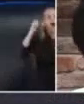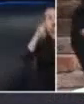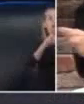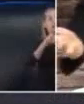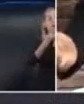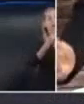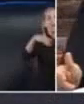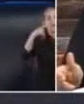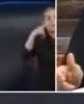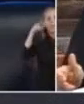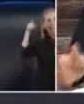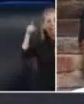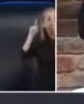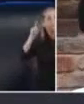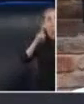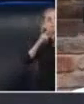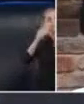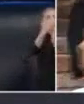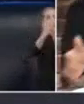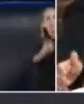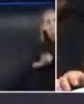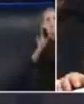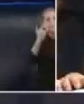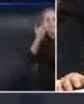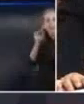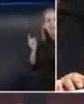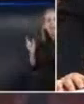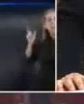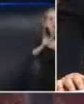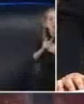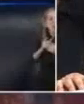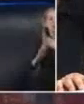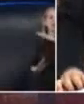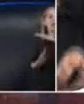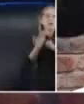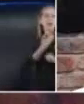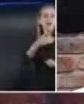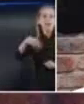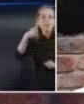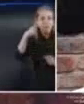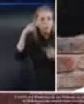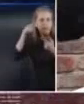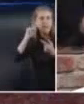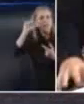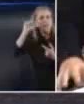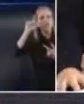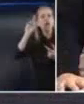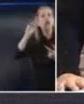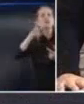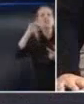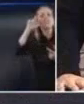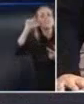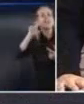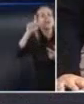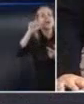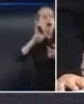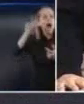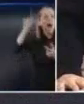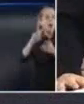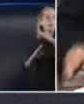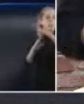forzando una foto que la realidad es el primer intento es lo que más casi divina batakis está trabajando en un marco de